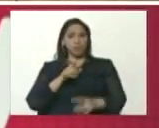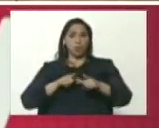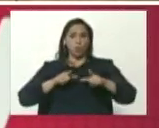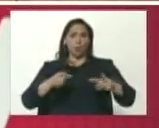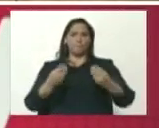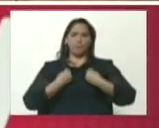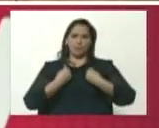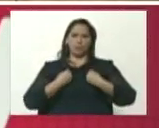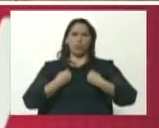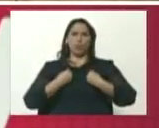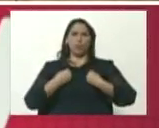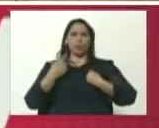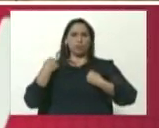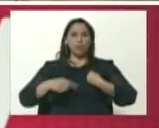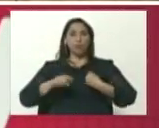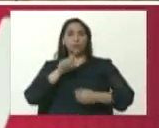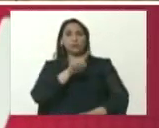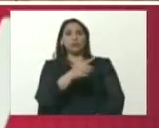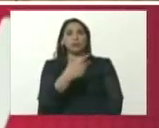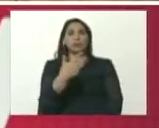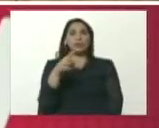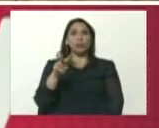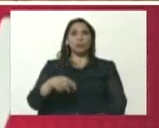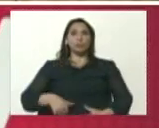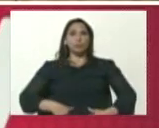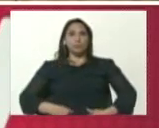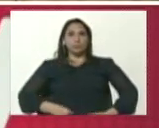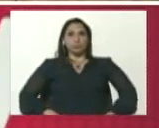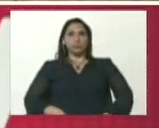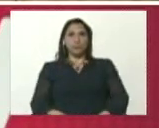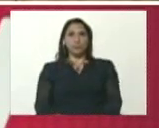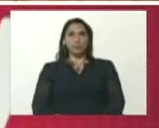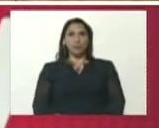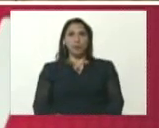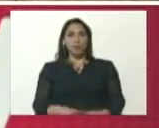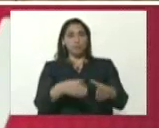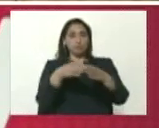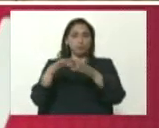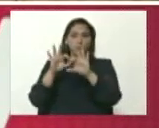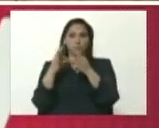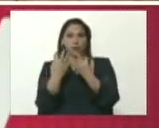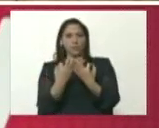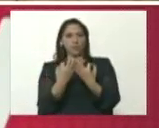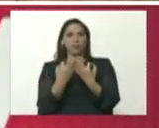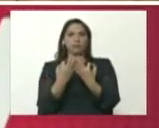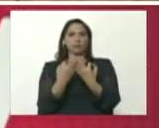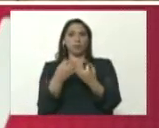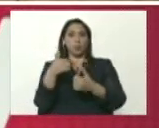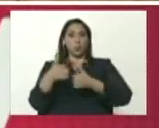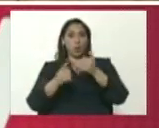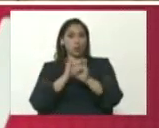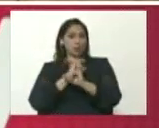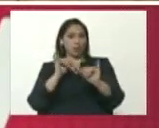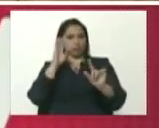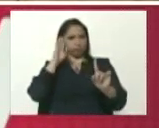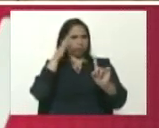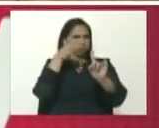tengo 132 núcleos familiares, presidente, el cual ya hemos